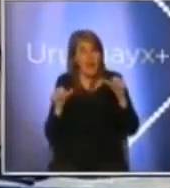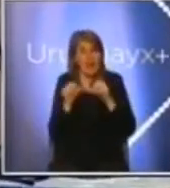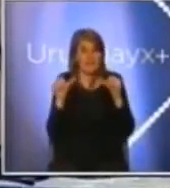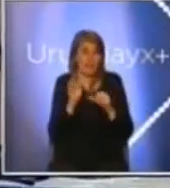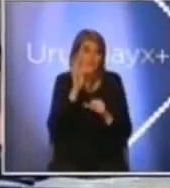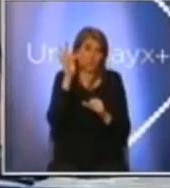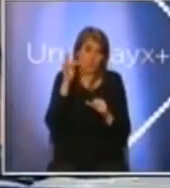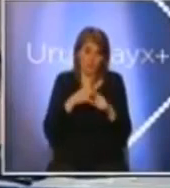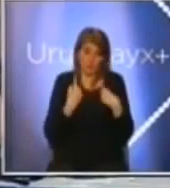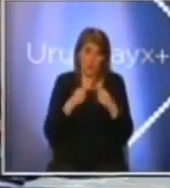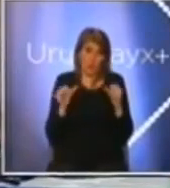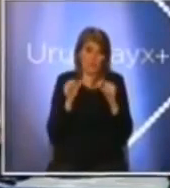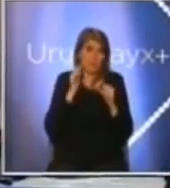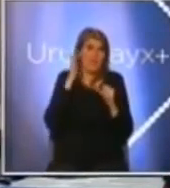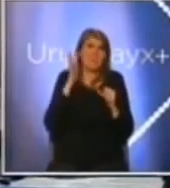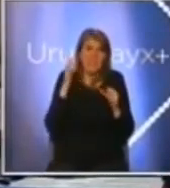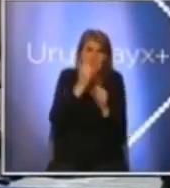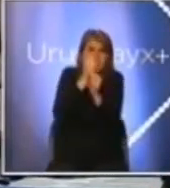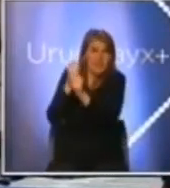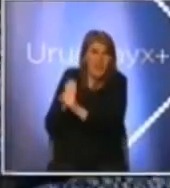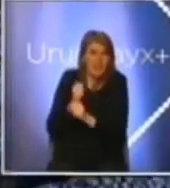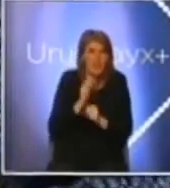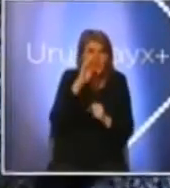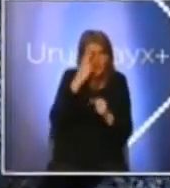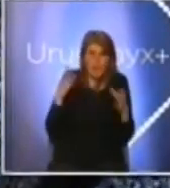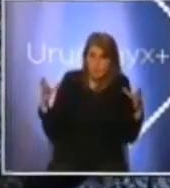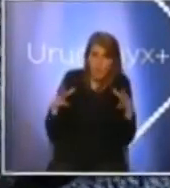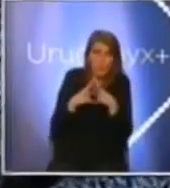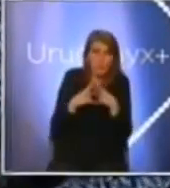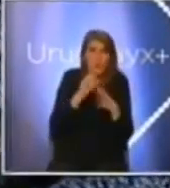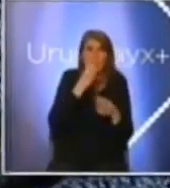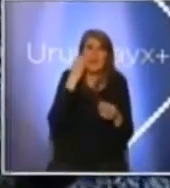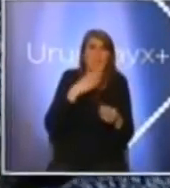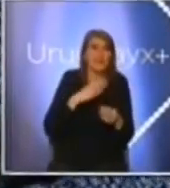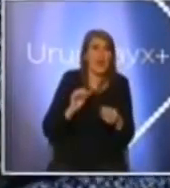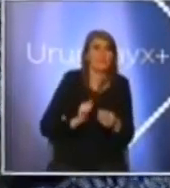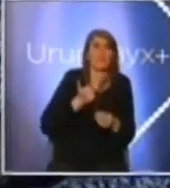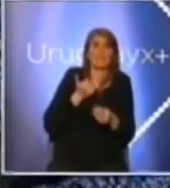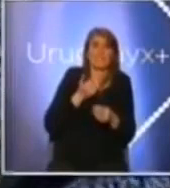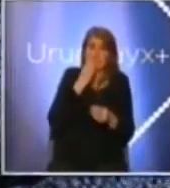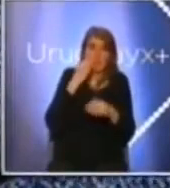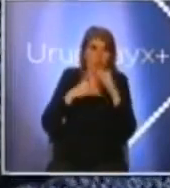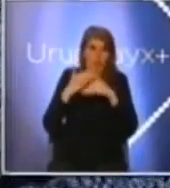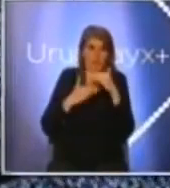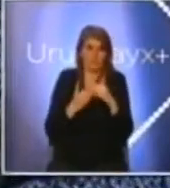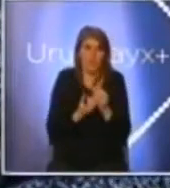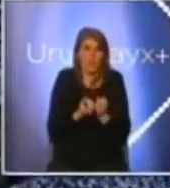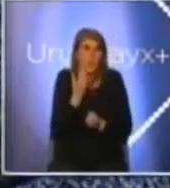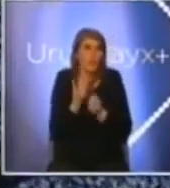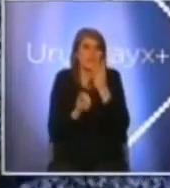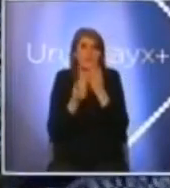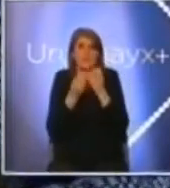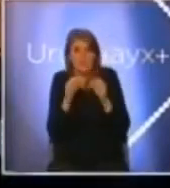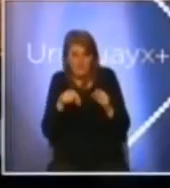uruguayos trabajando juntos en un proyecto de mejora de rendimientos o protección de heladas en cultivos o